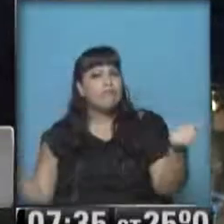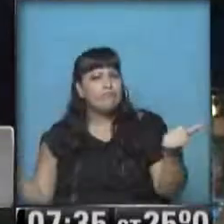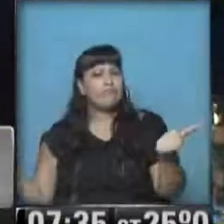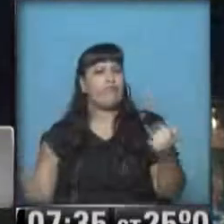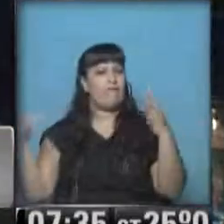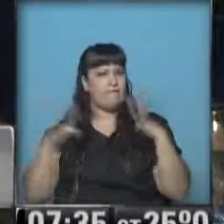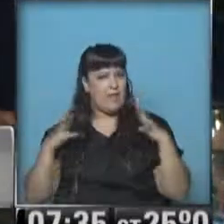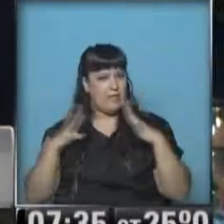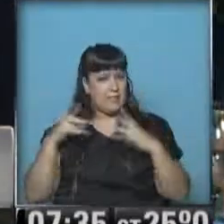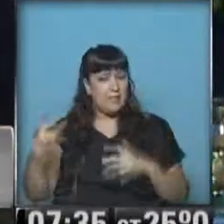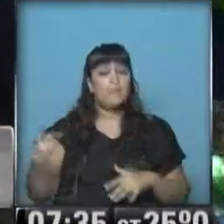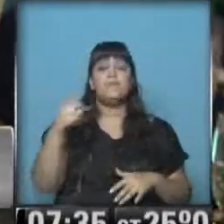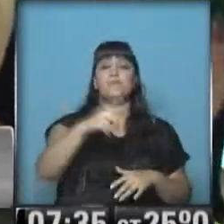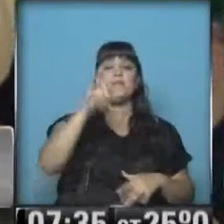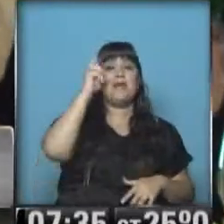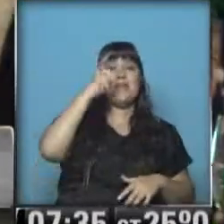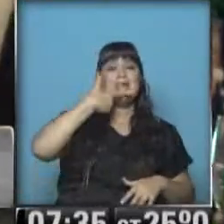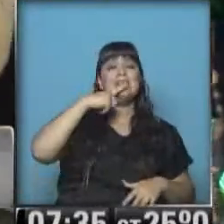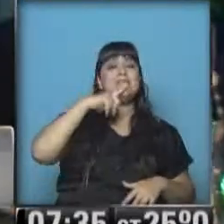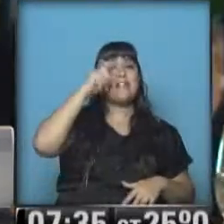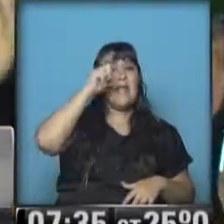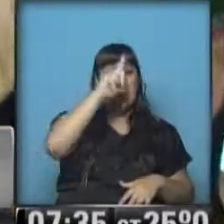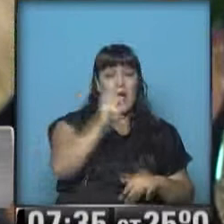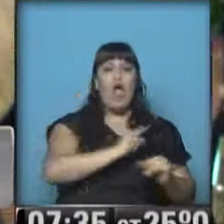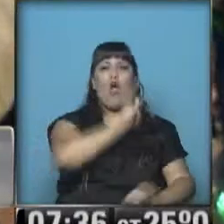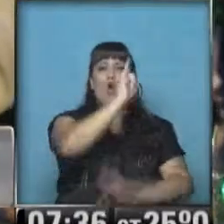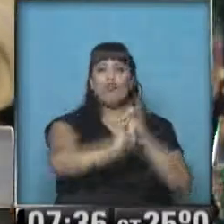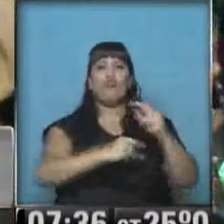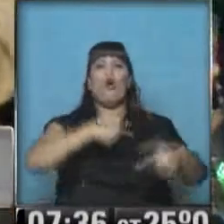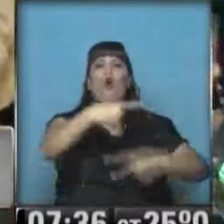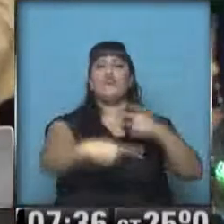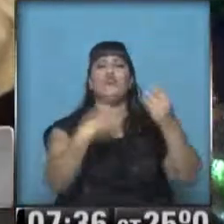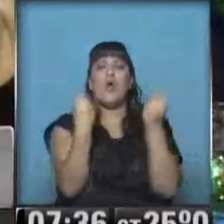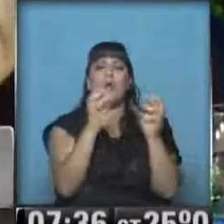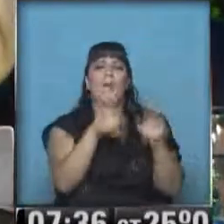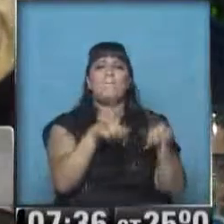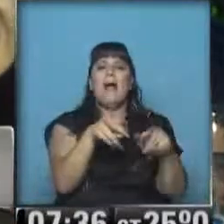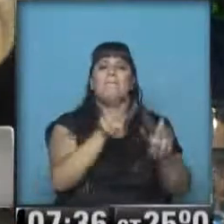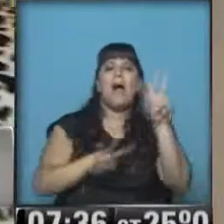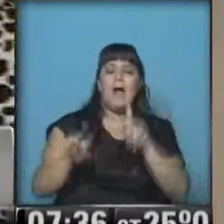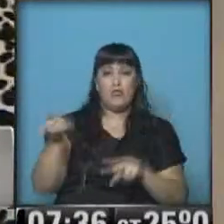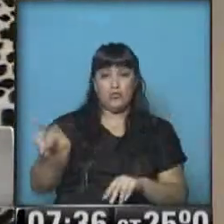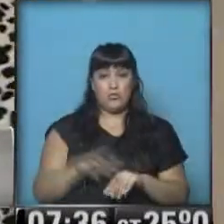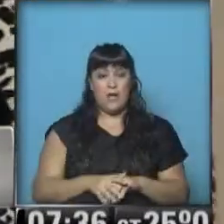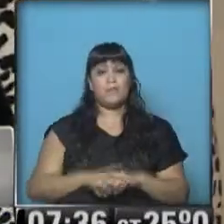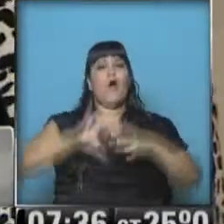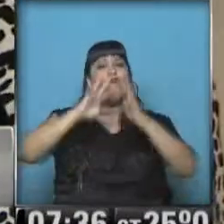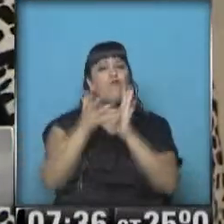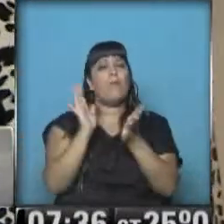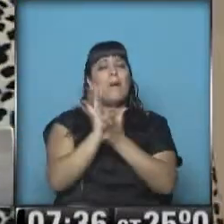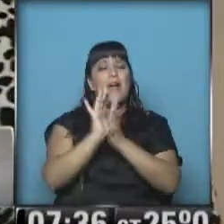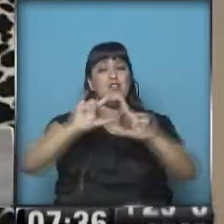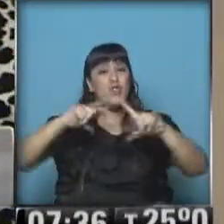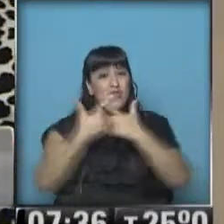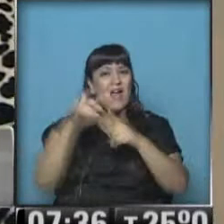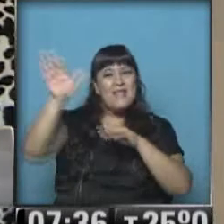mentira. Estela De Carlotto se refirió a cómo continuará la búsqueda de los mismos. Es una forma de convocar a la sociedad